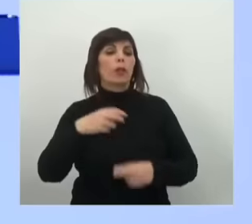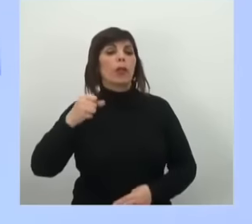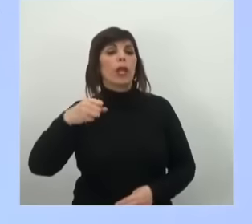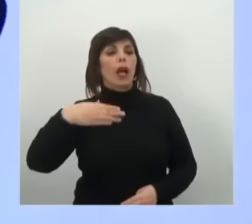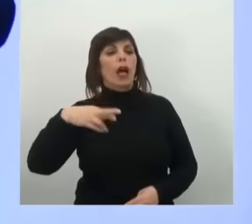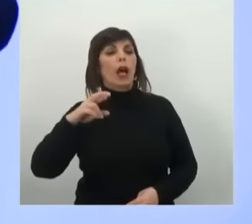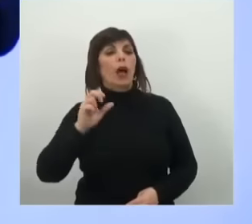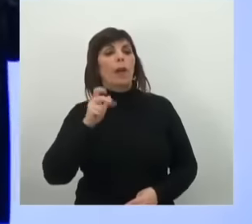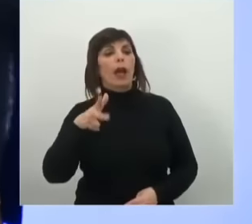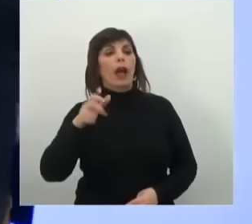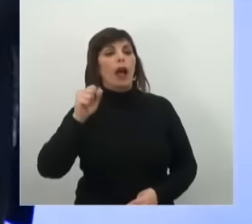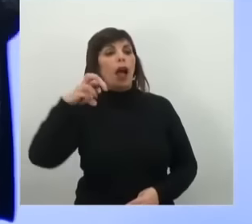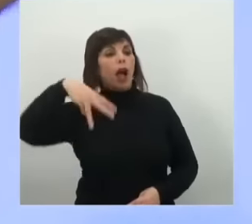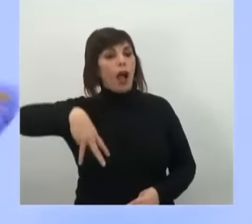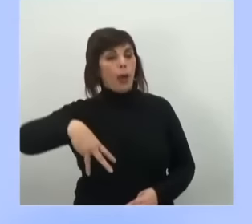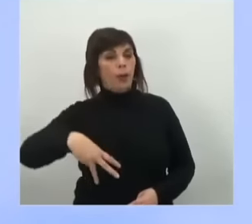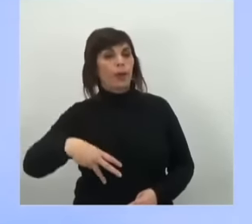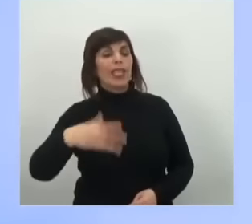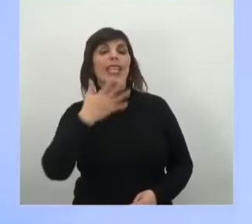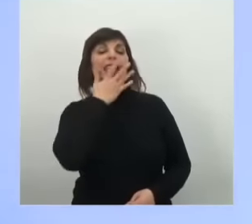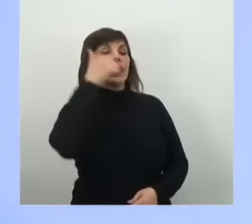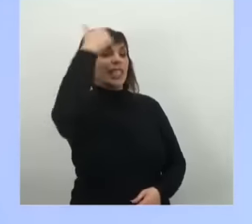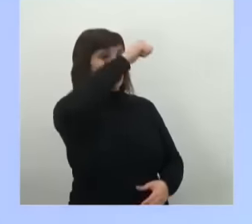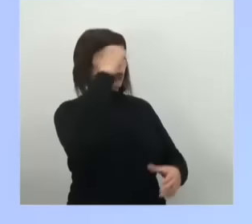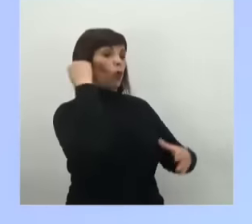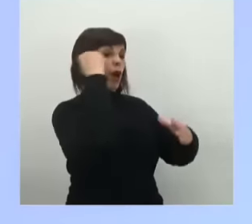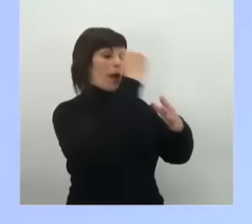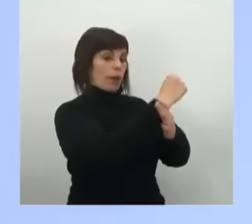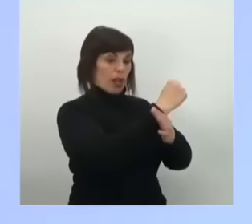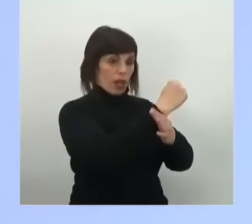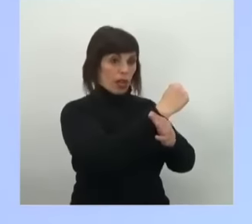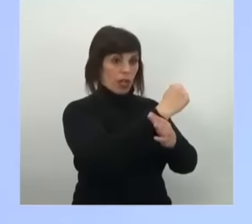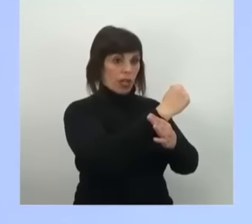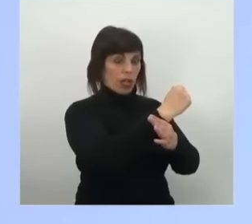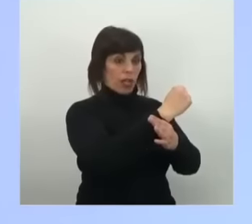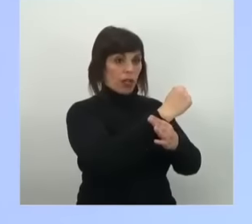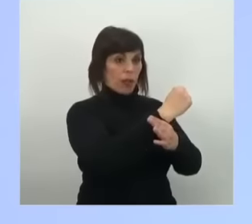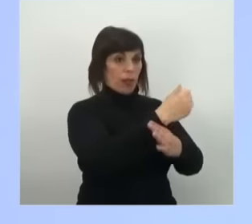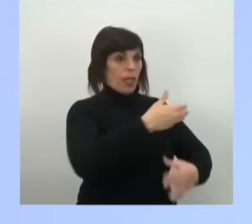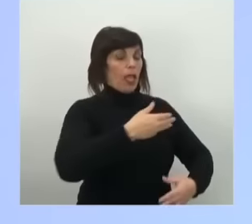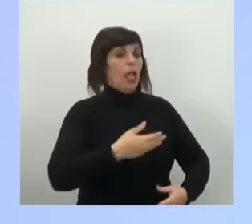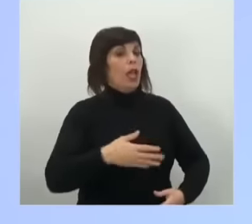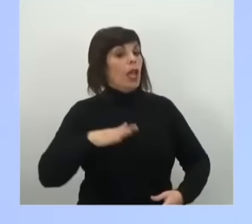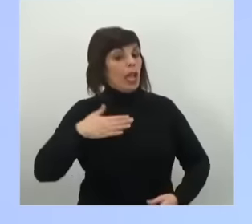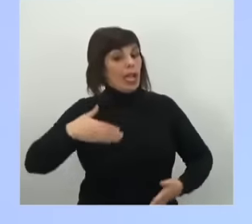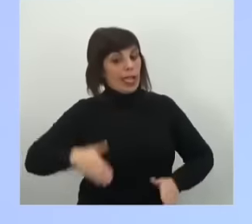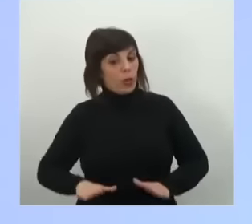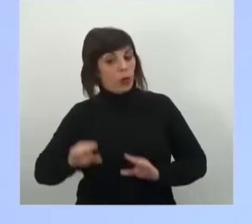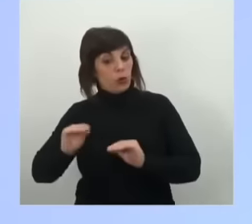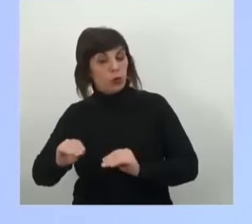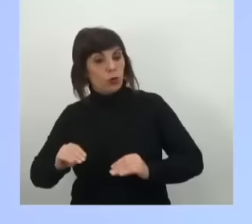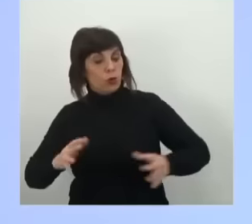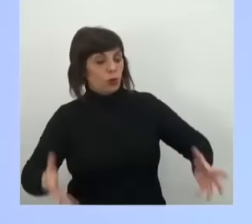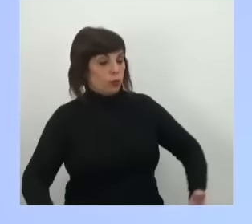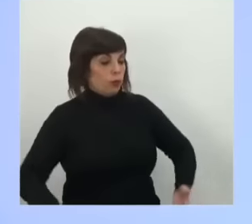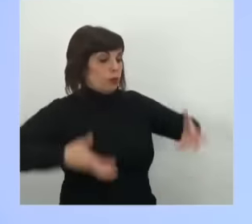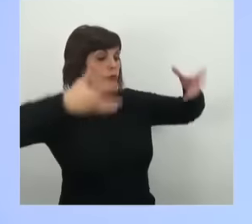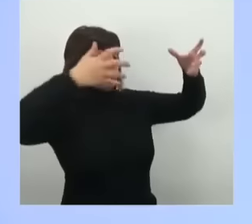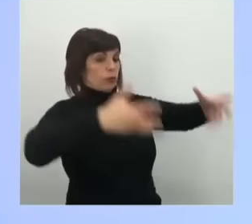bien si Abraham no agarraba al niño le ponía la leña en su hombro